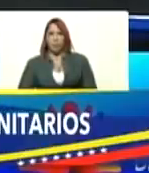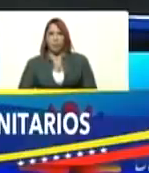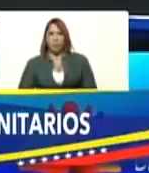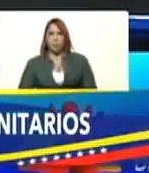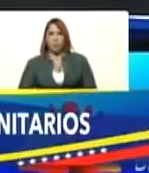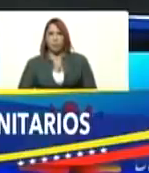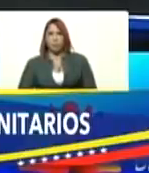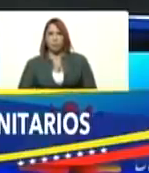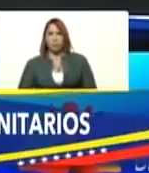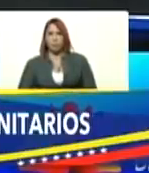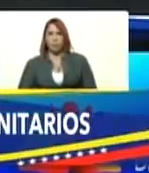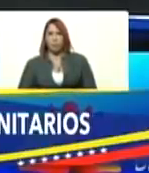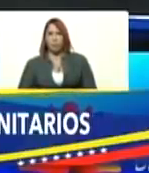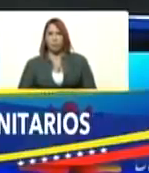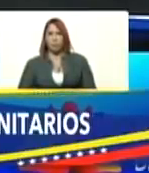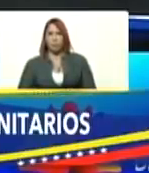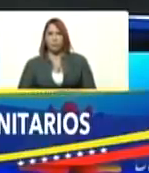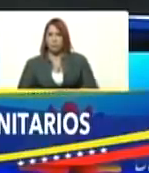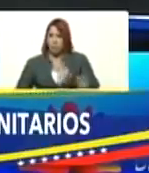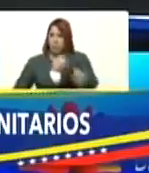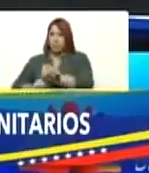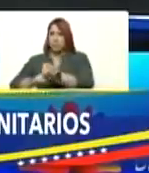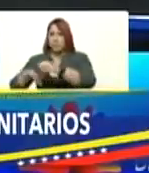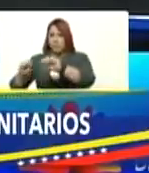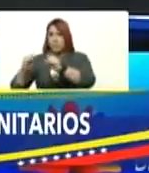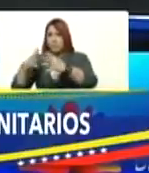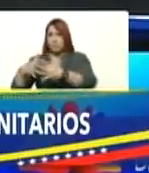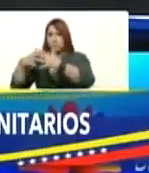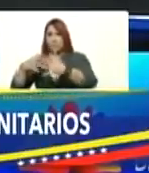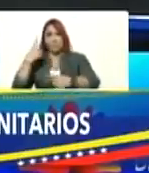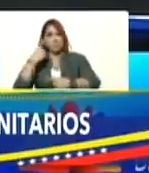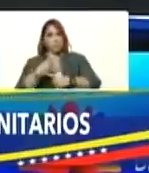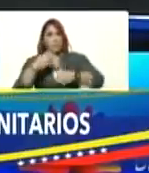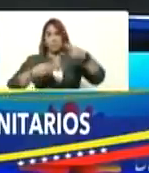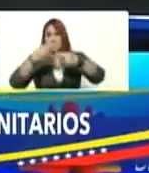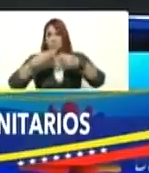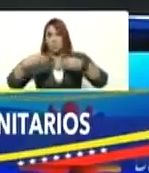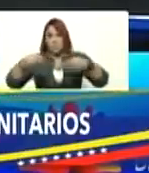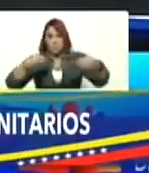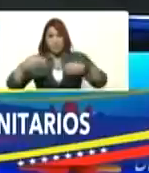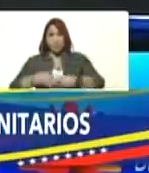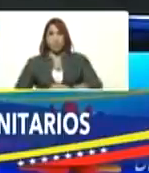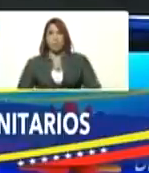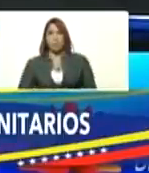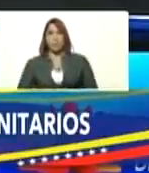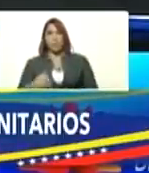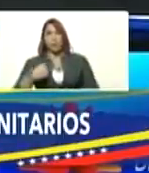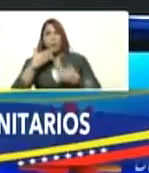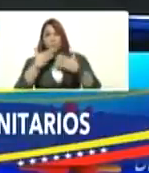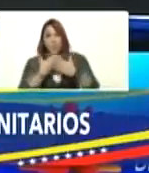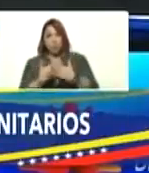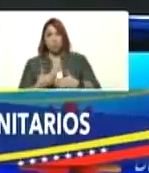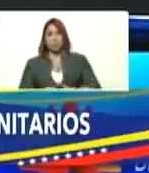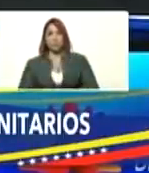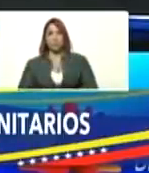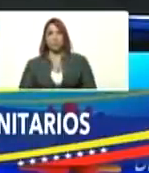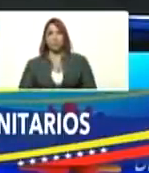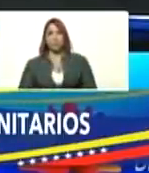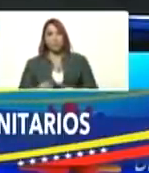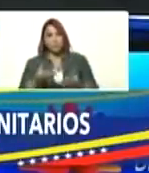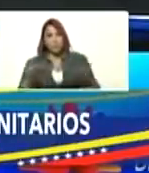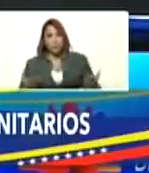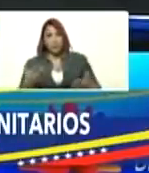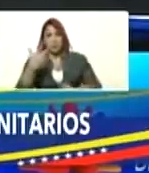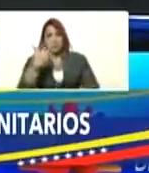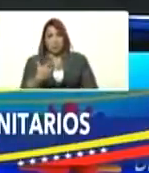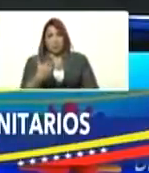Proimperialista. Entonces tenemos que construir un modelo. Yo les pido a ustedes tres,